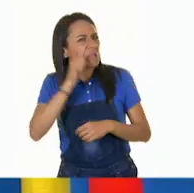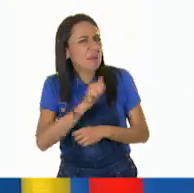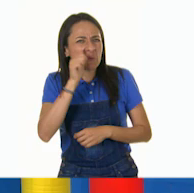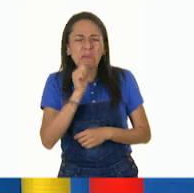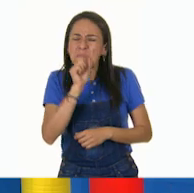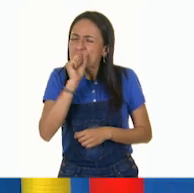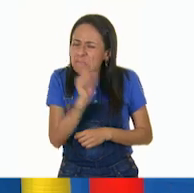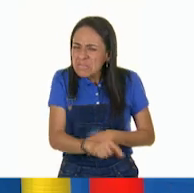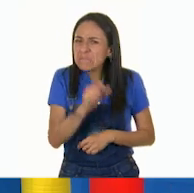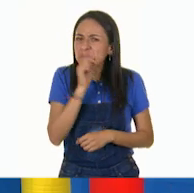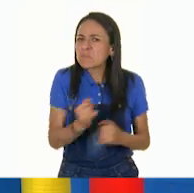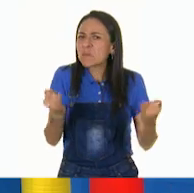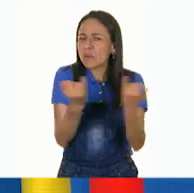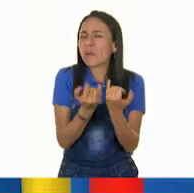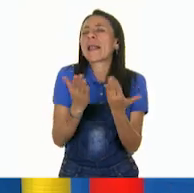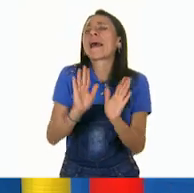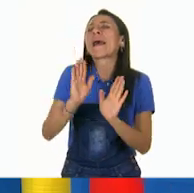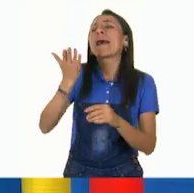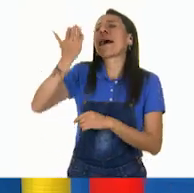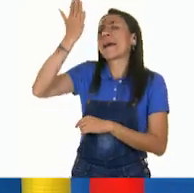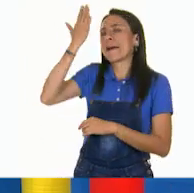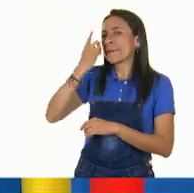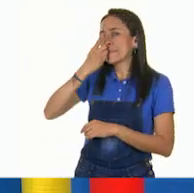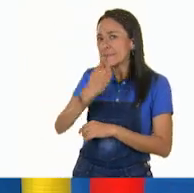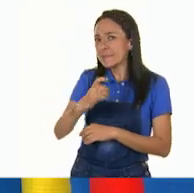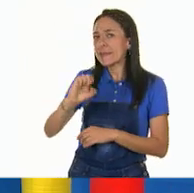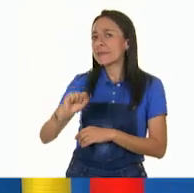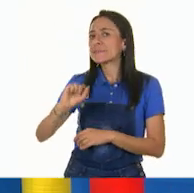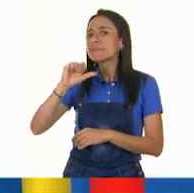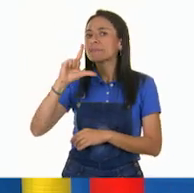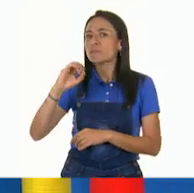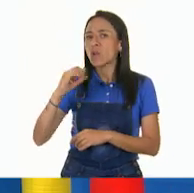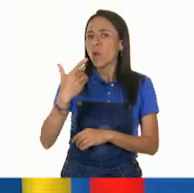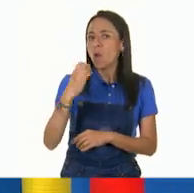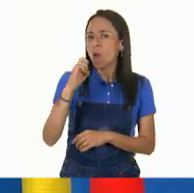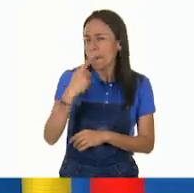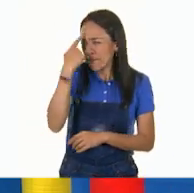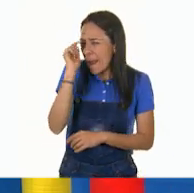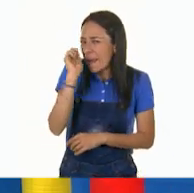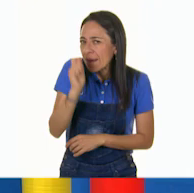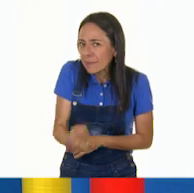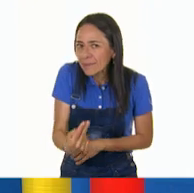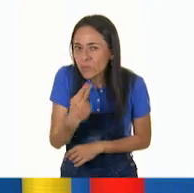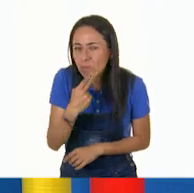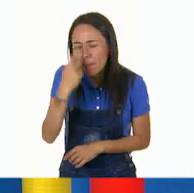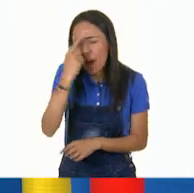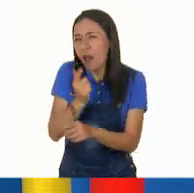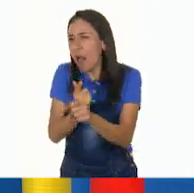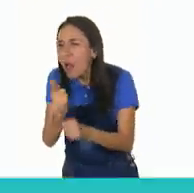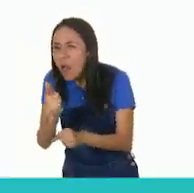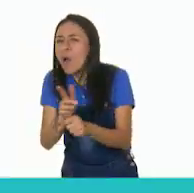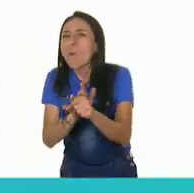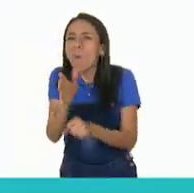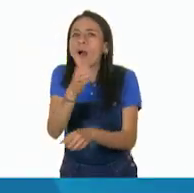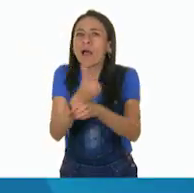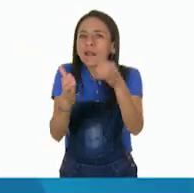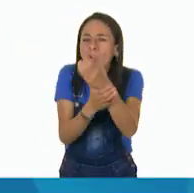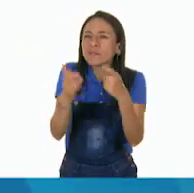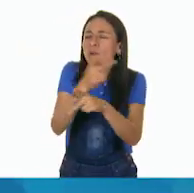comentado el eslogan sirve para reconocer e identificar el producto vamos a ver el siguiente vídeo